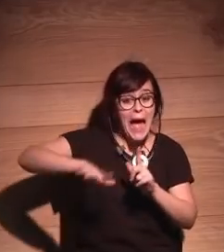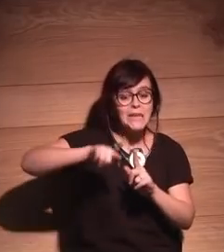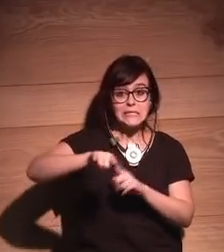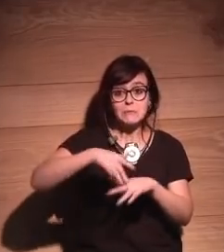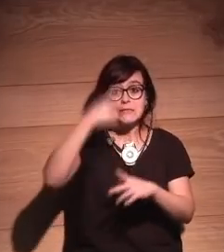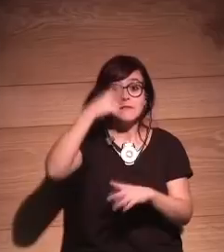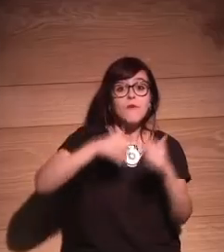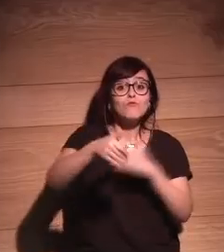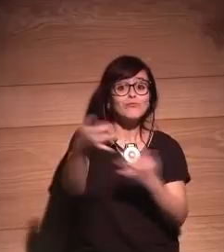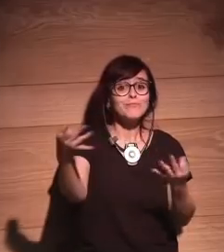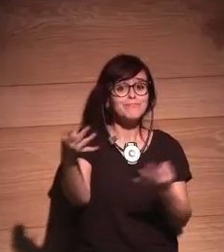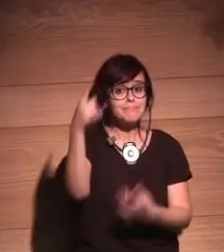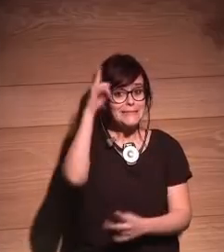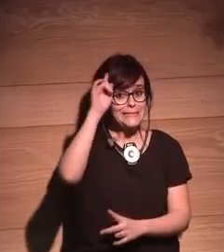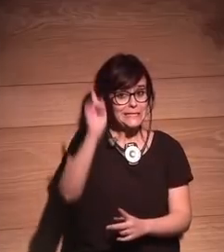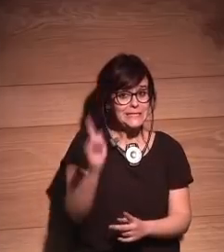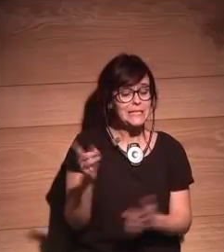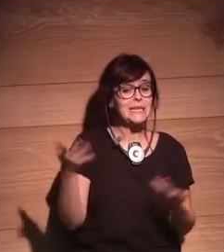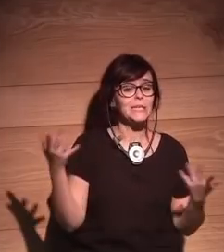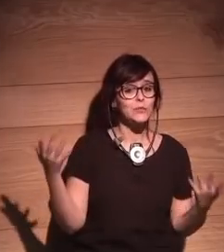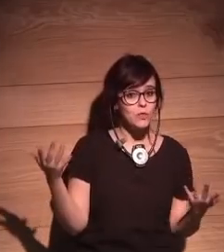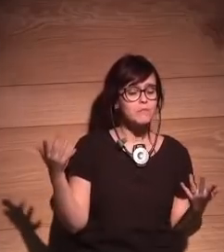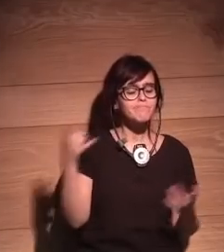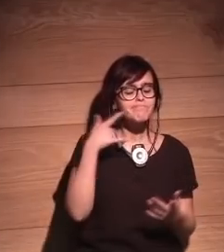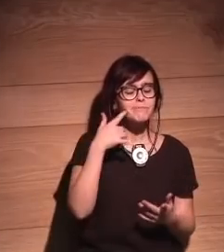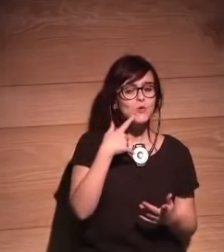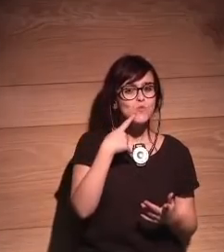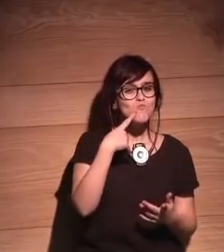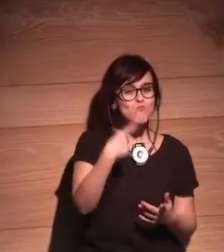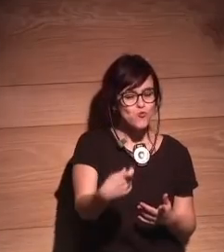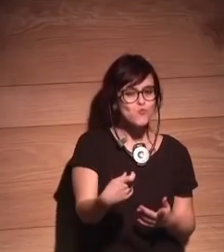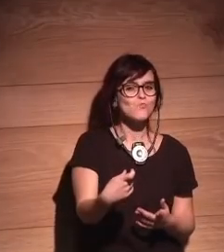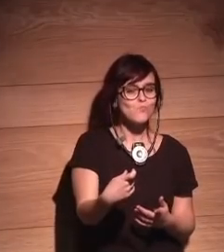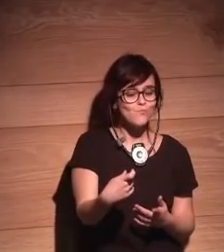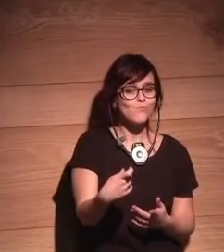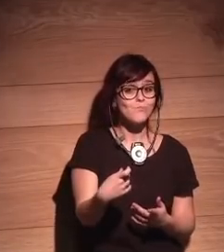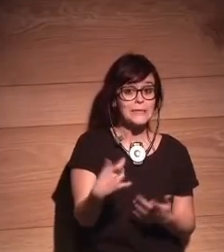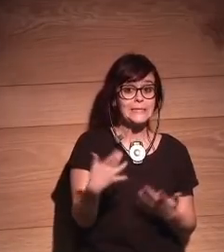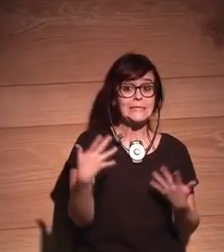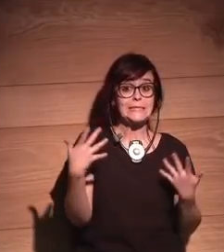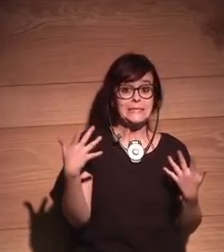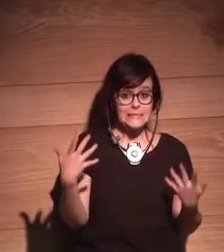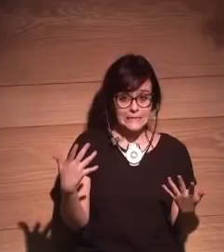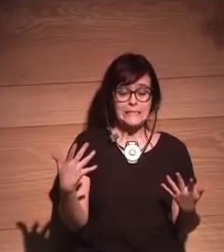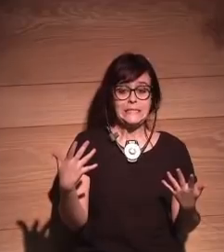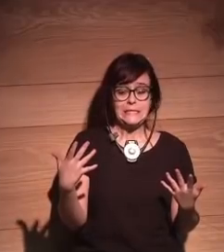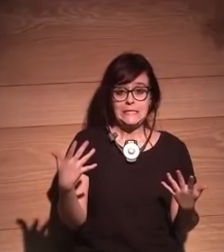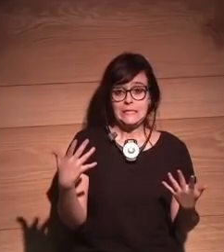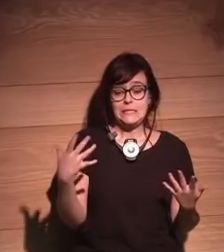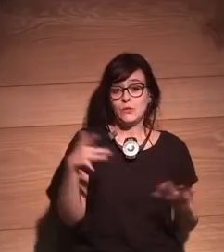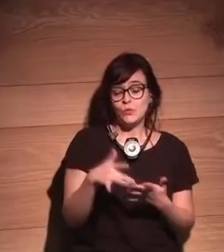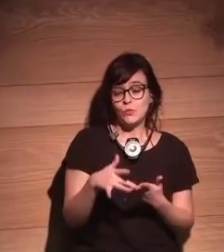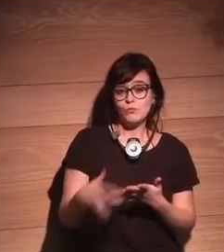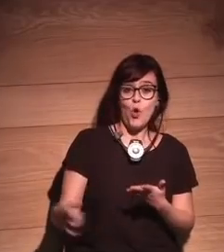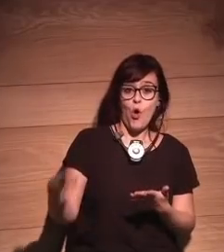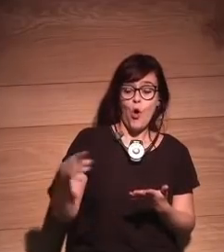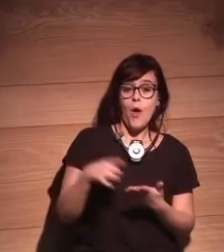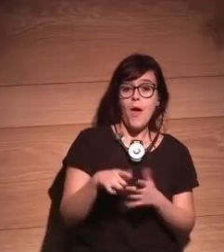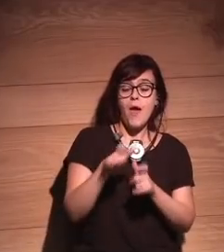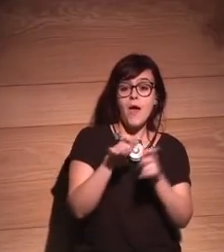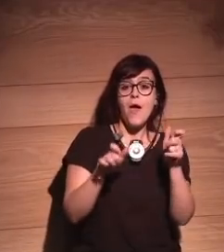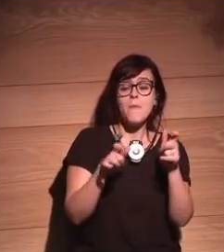que va a llegar, lo que viene. Es complicado, muy difícil. Y volvemos a este